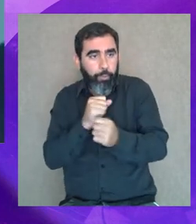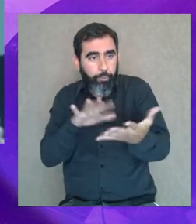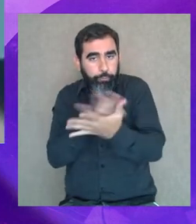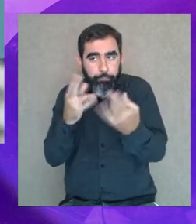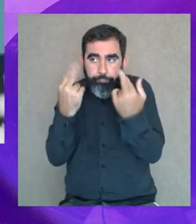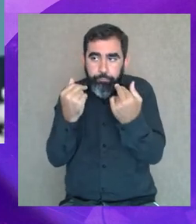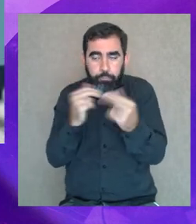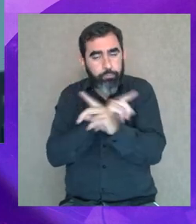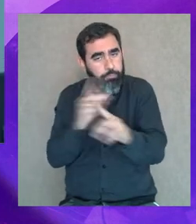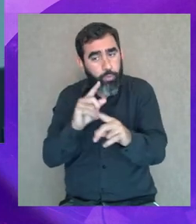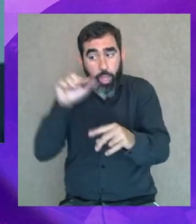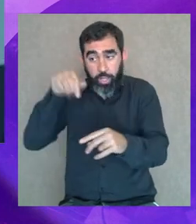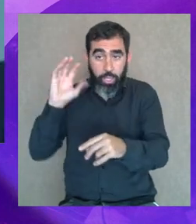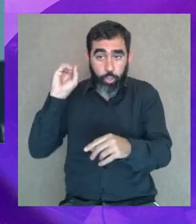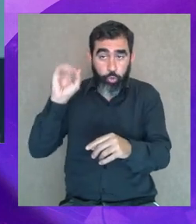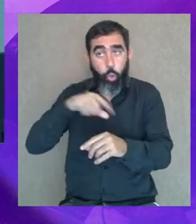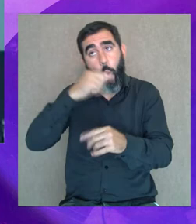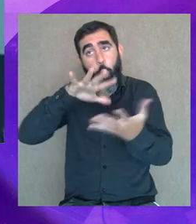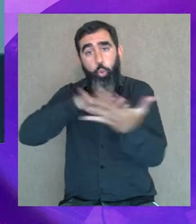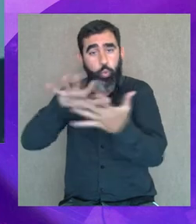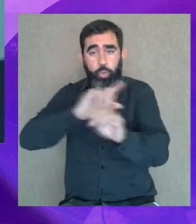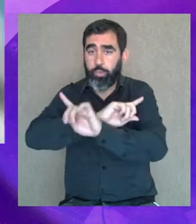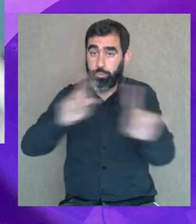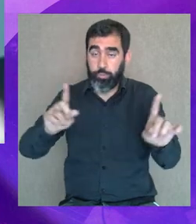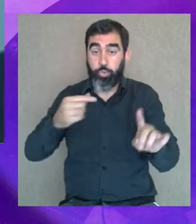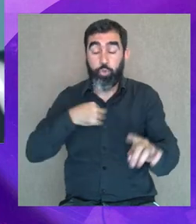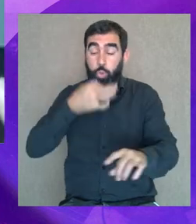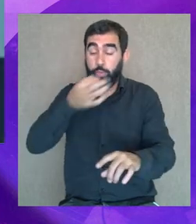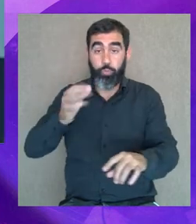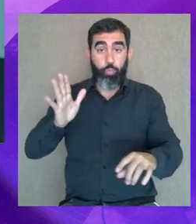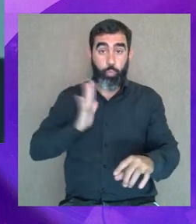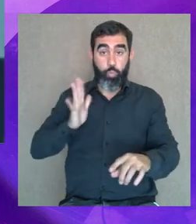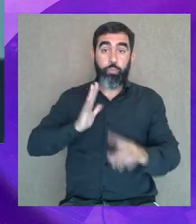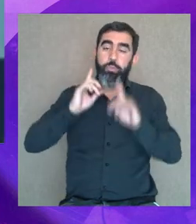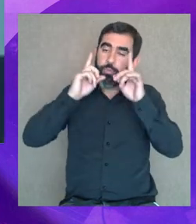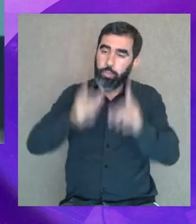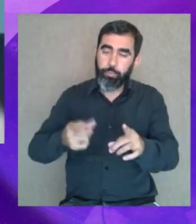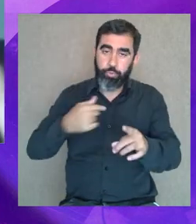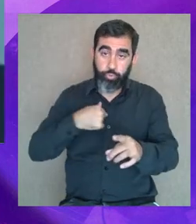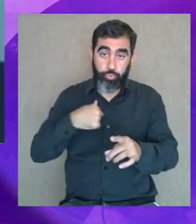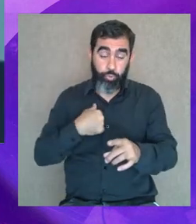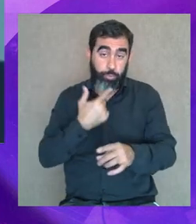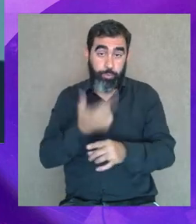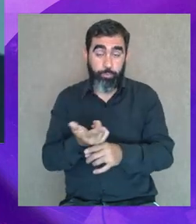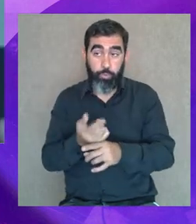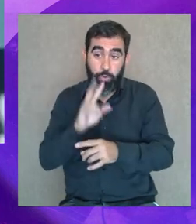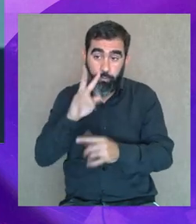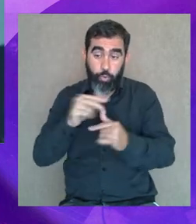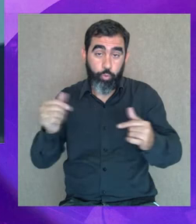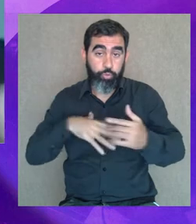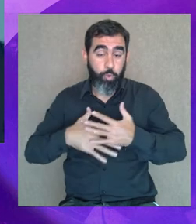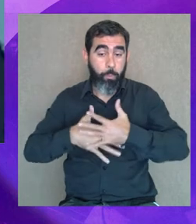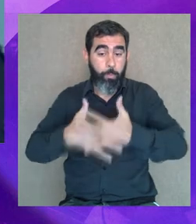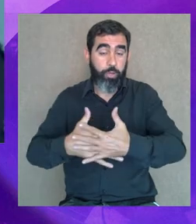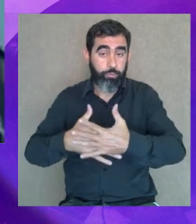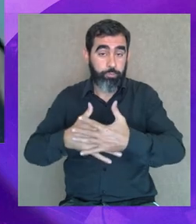en el shoulder y en ningún sitio no yo considero que como mujer a mí eso me trató muy bien yo con lo que la embarazada y como un